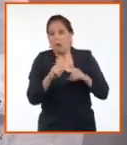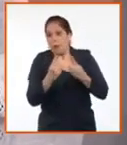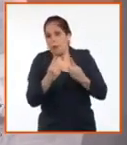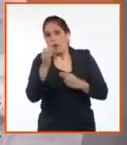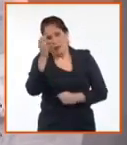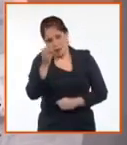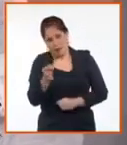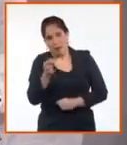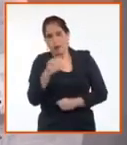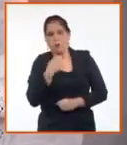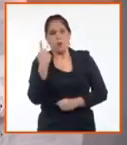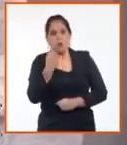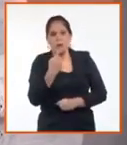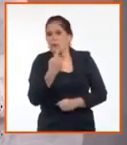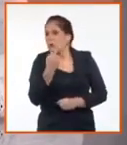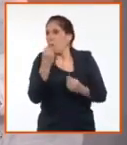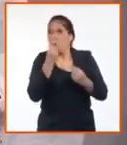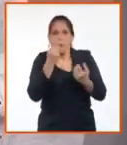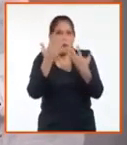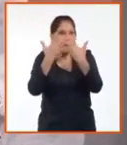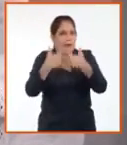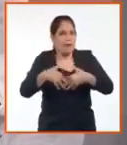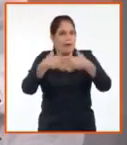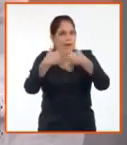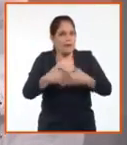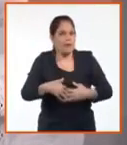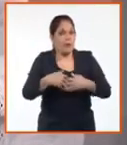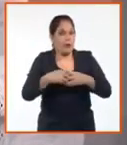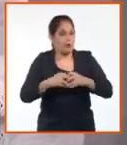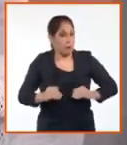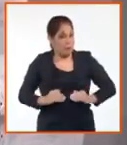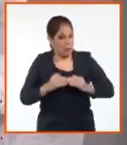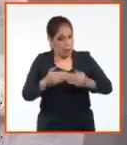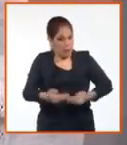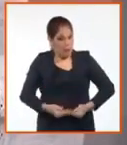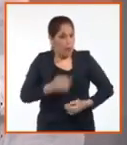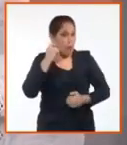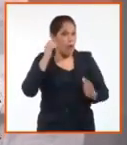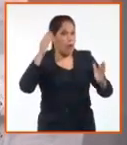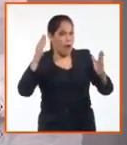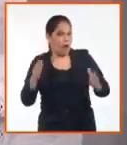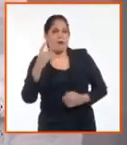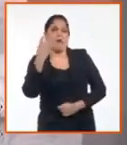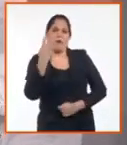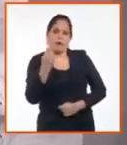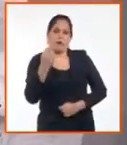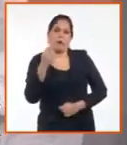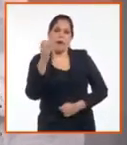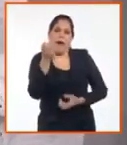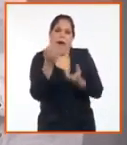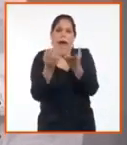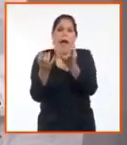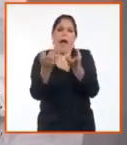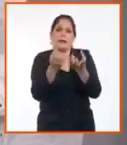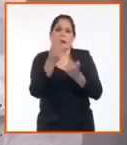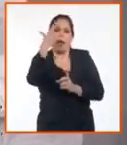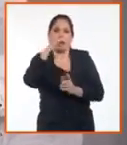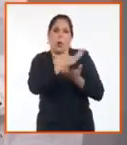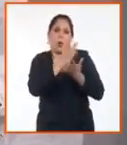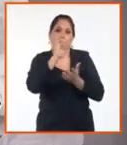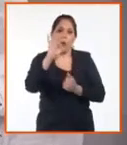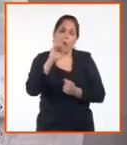que nosotros no hemos podido fabricar el prenatal en todo el año por la falta de ácidos co picos por la falta de esa vitamina c